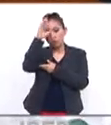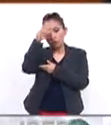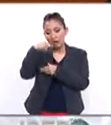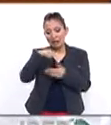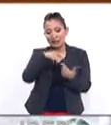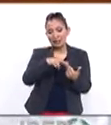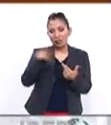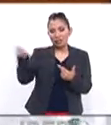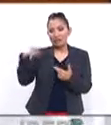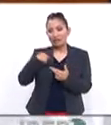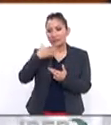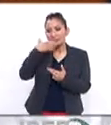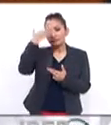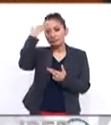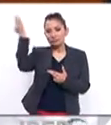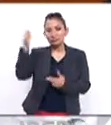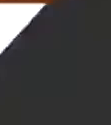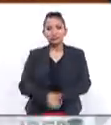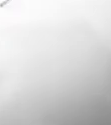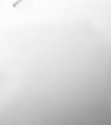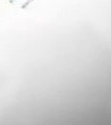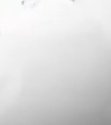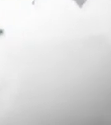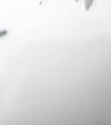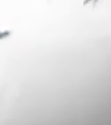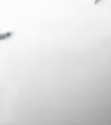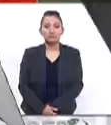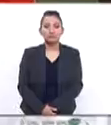entre nuestra región y los Emiratos Árabes.